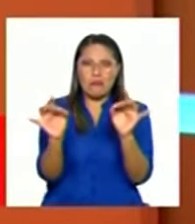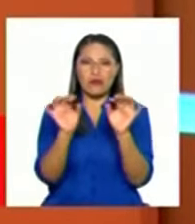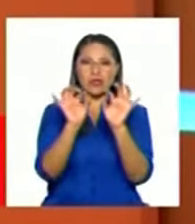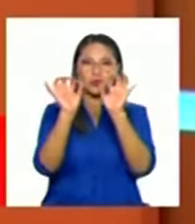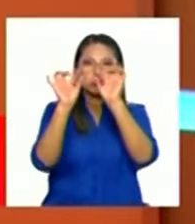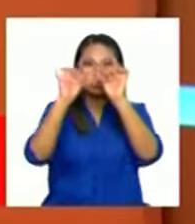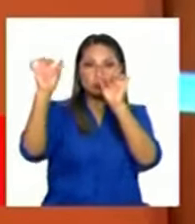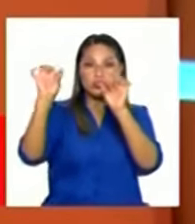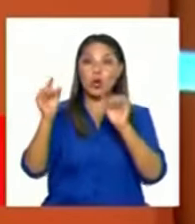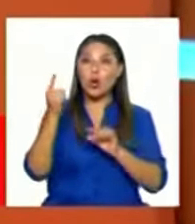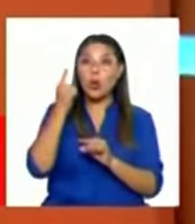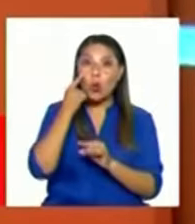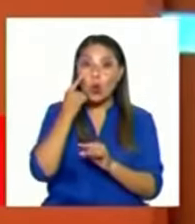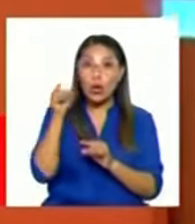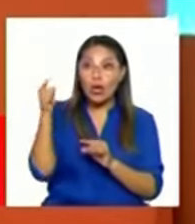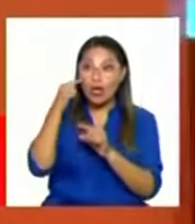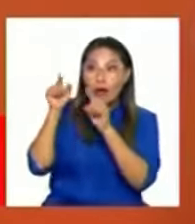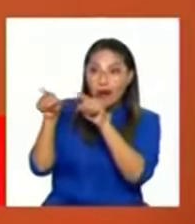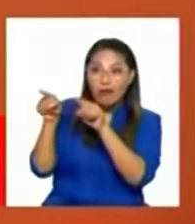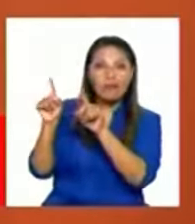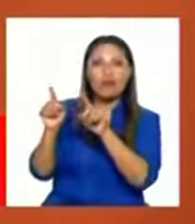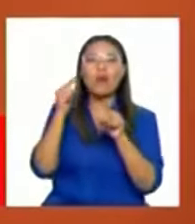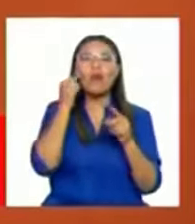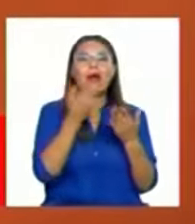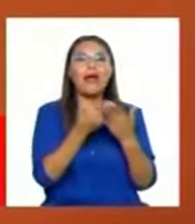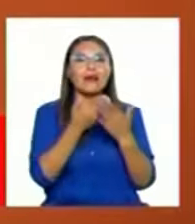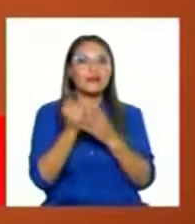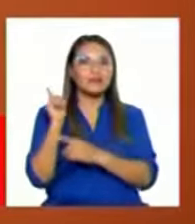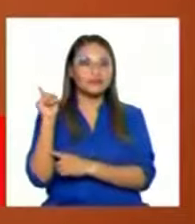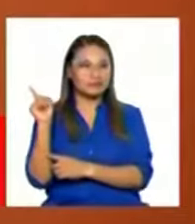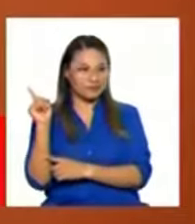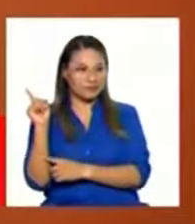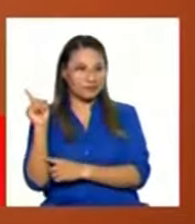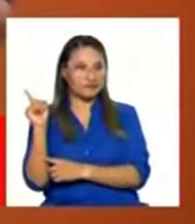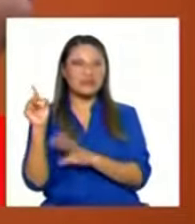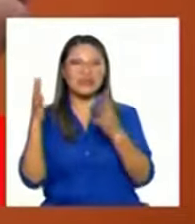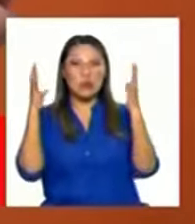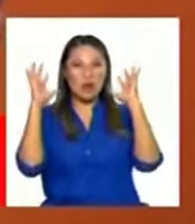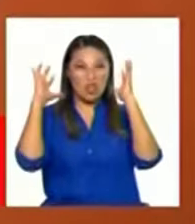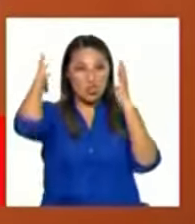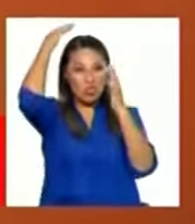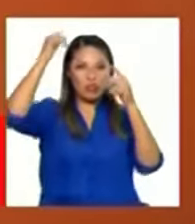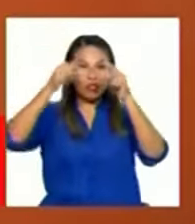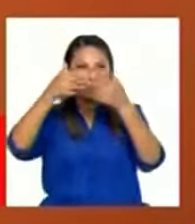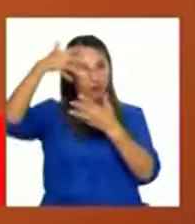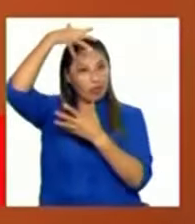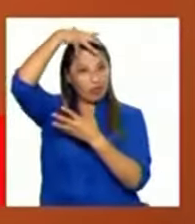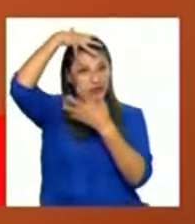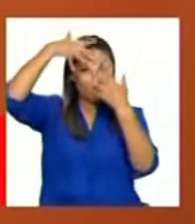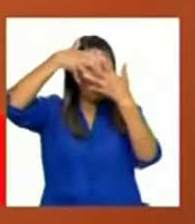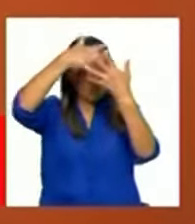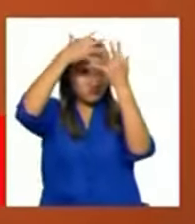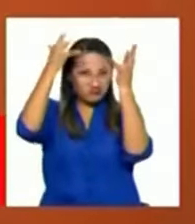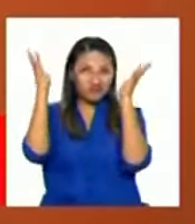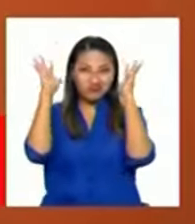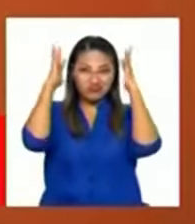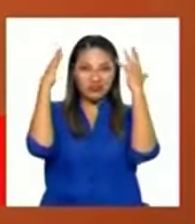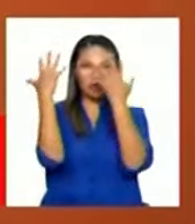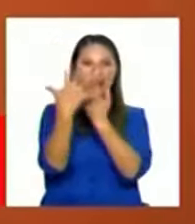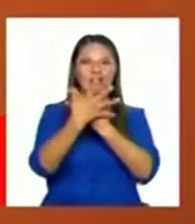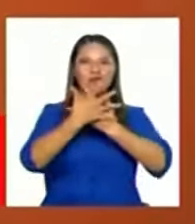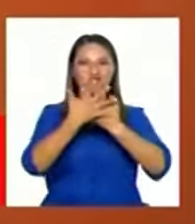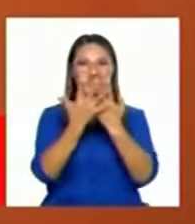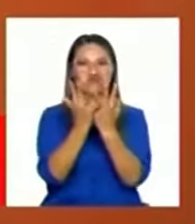nosotros la conocemos, sino era como un casquete. Era como un casco. Recubría toda y era la de una... Recubría todo, de una